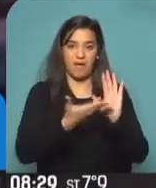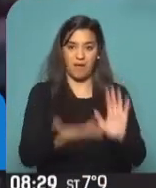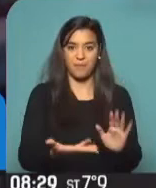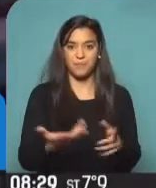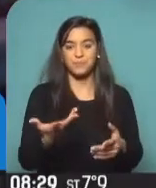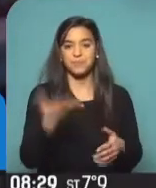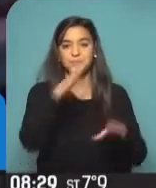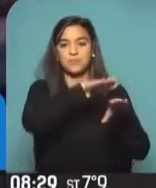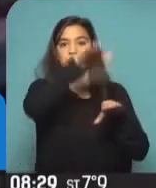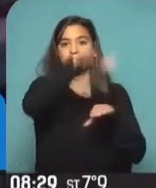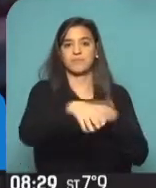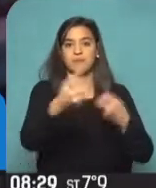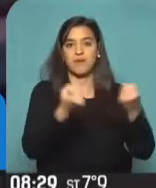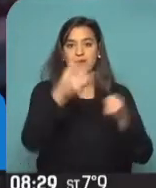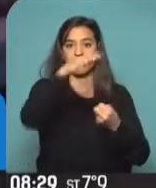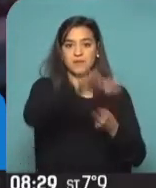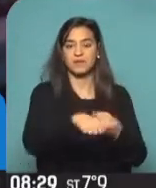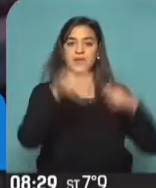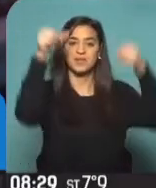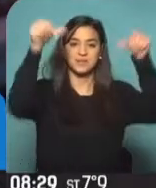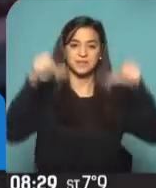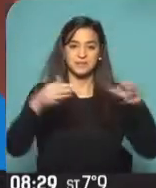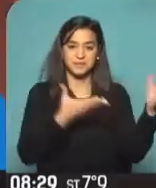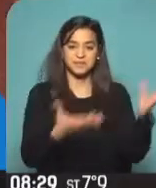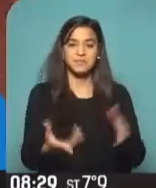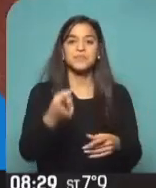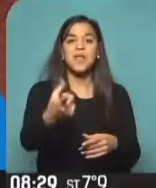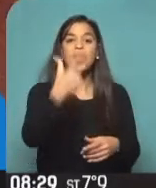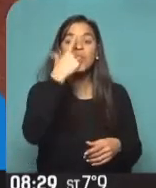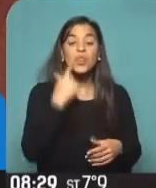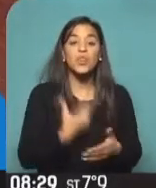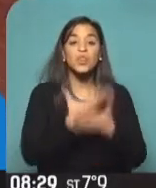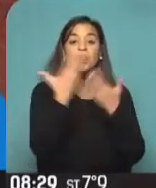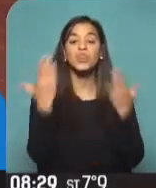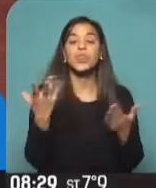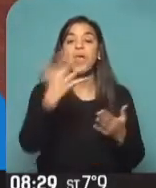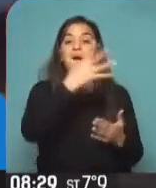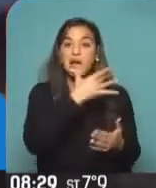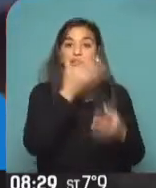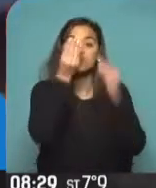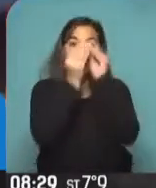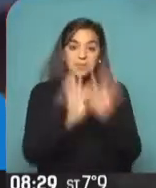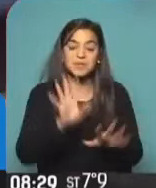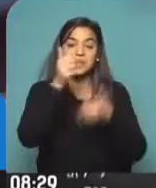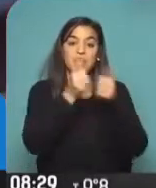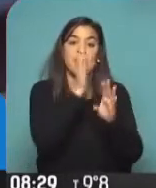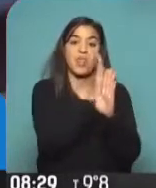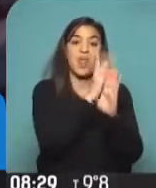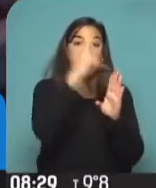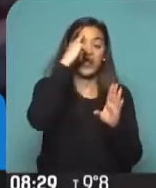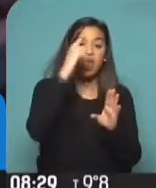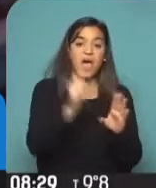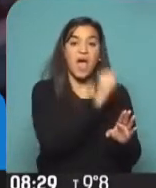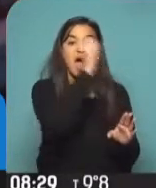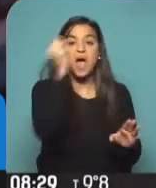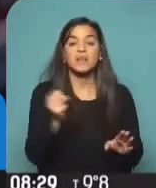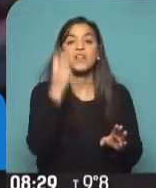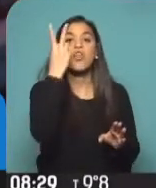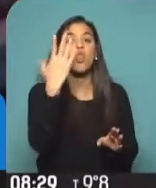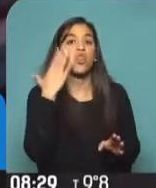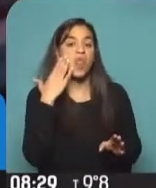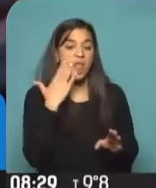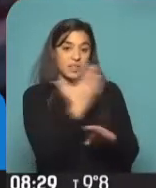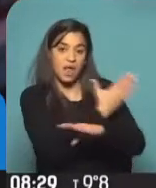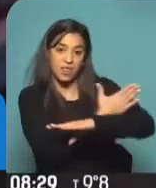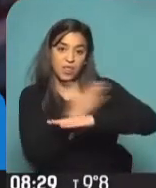que eso va a ser el día donde a las 10 de la mañana hasta las 14 horas y